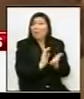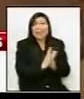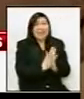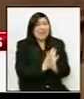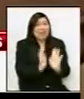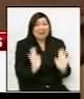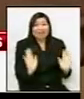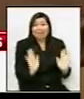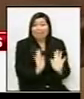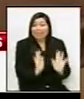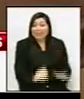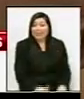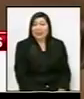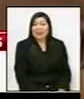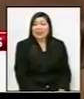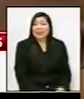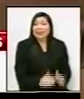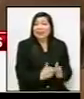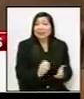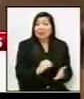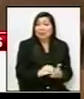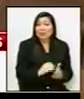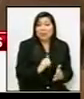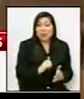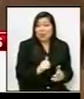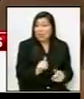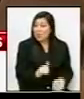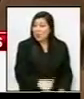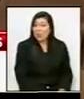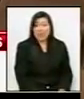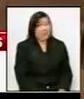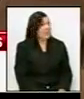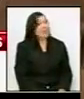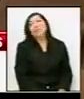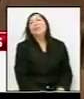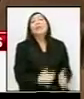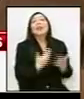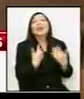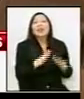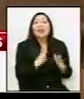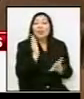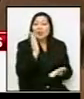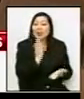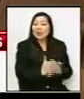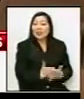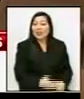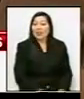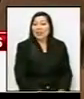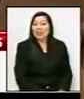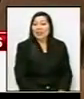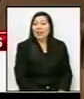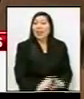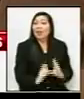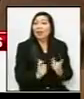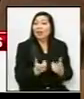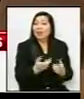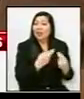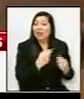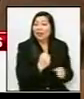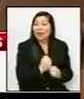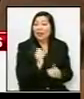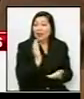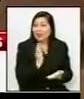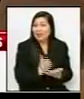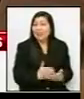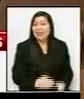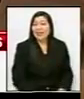ser condenado dos veces por un mismo hecho. Y la destitución ya es una sanción. Entonces, es decir, ya el Congreso ejerció esa función